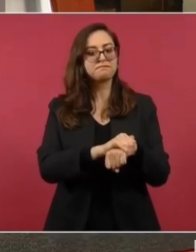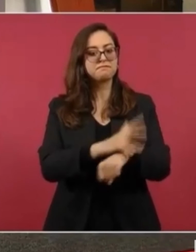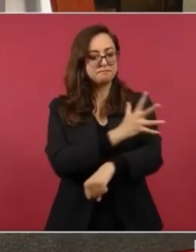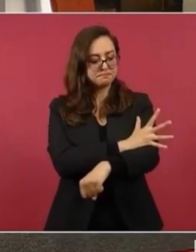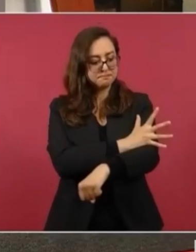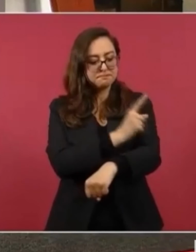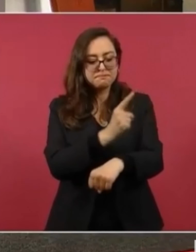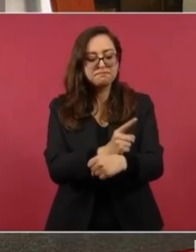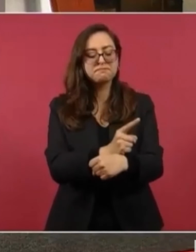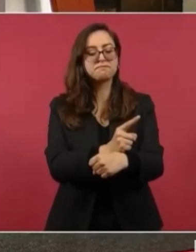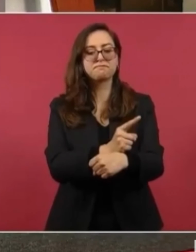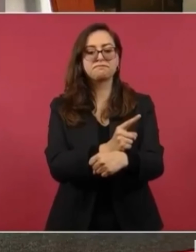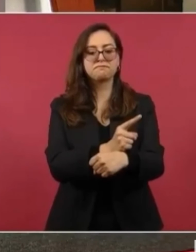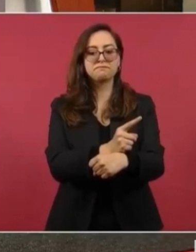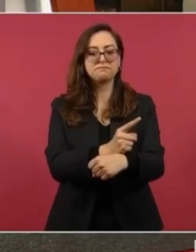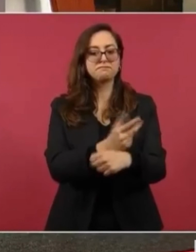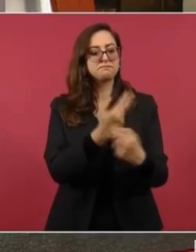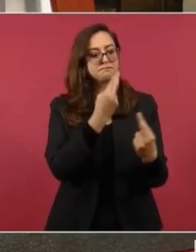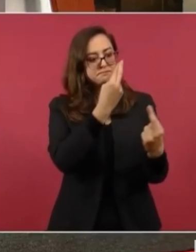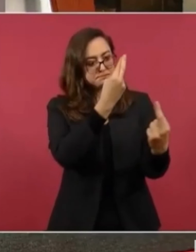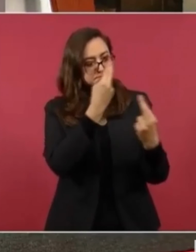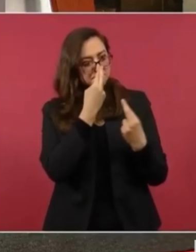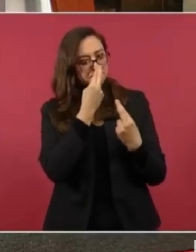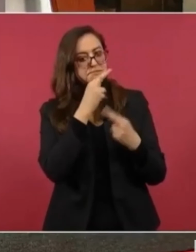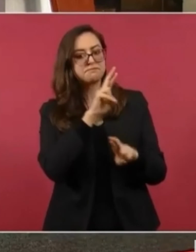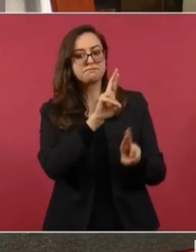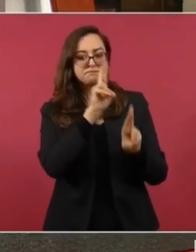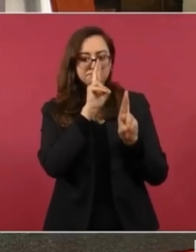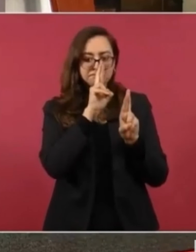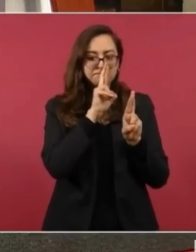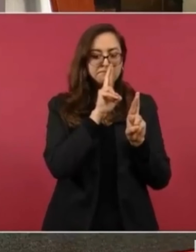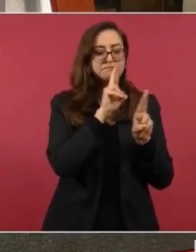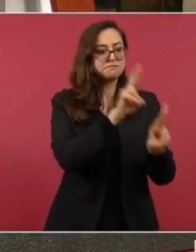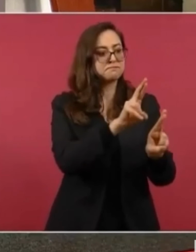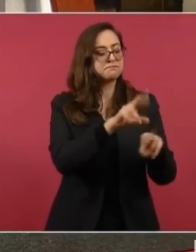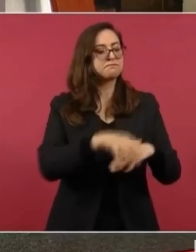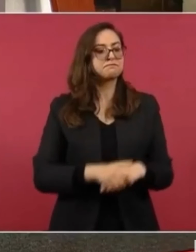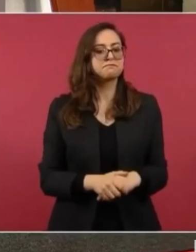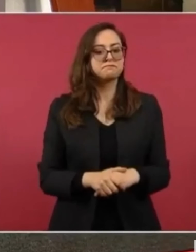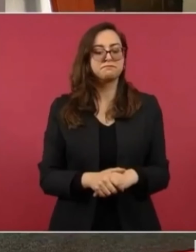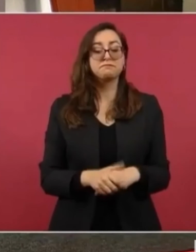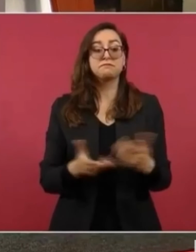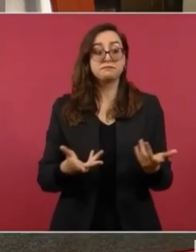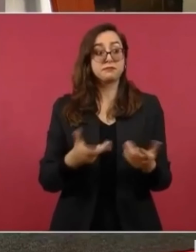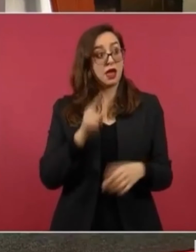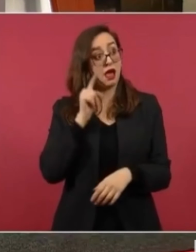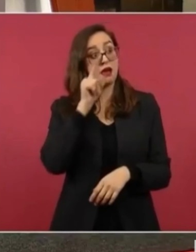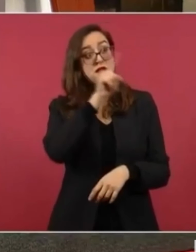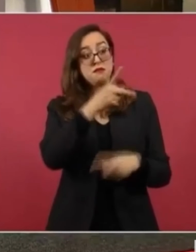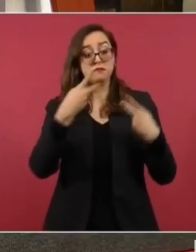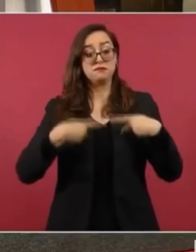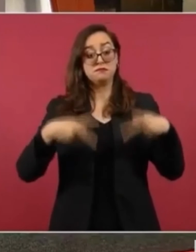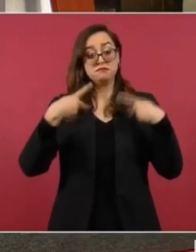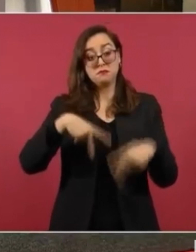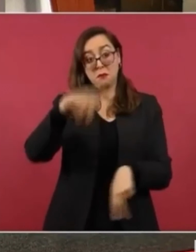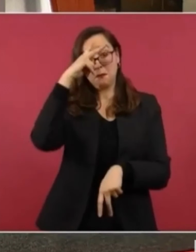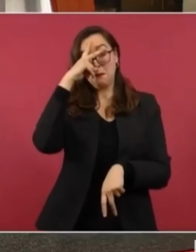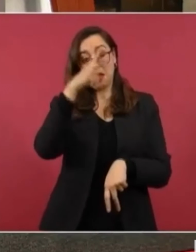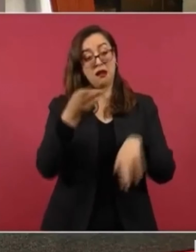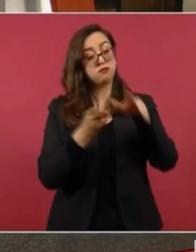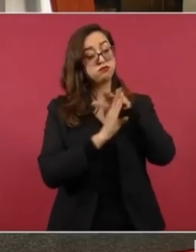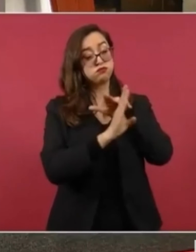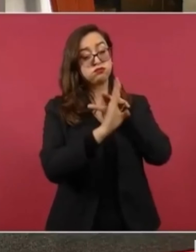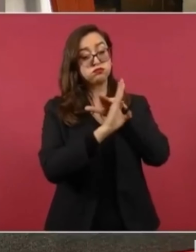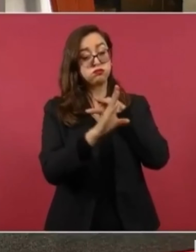sincera, de respeto a nuestros paisanos que viven y